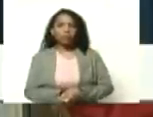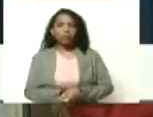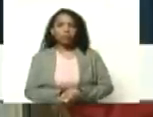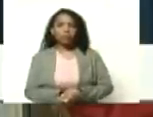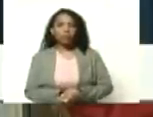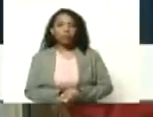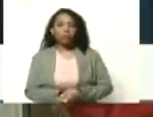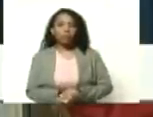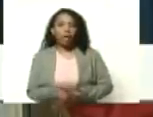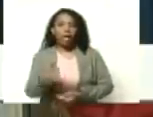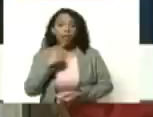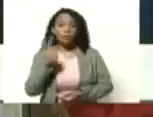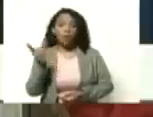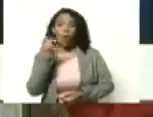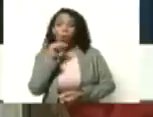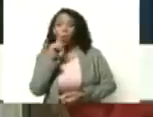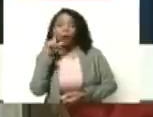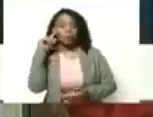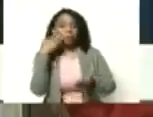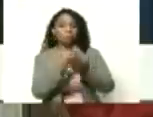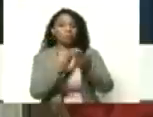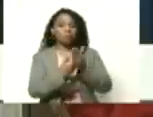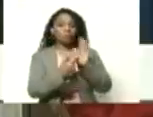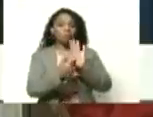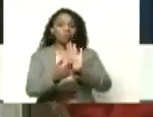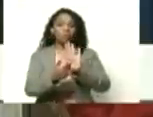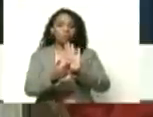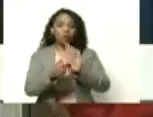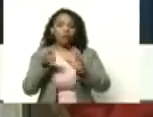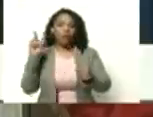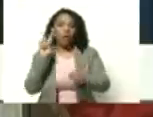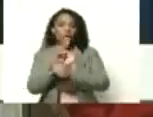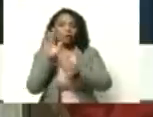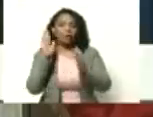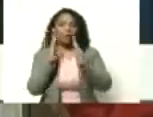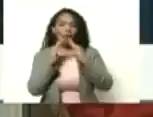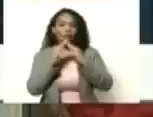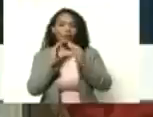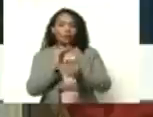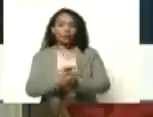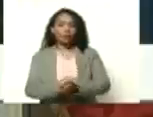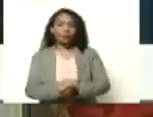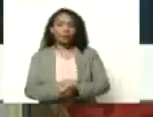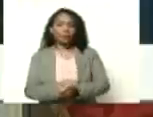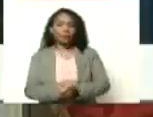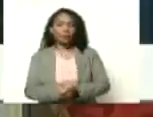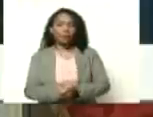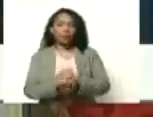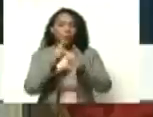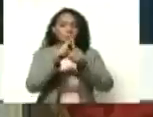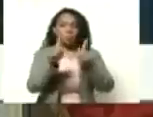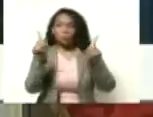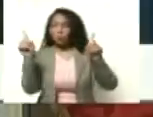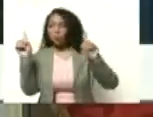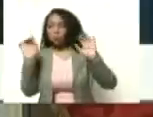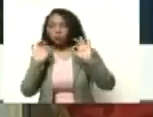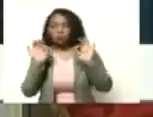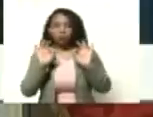y decíamos que no existía evidencia que mía lítica de violencia en su hogar o en el entorno